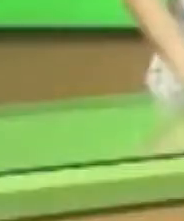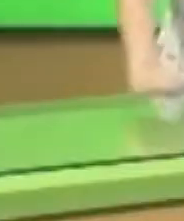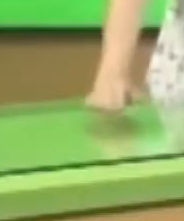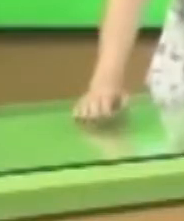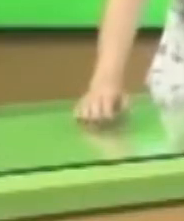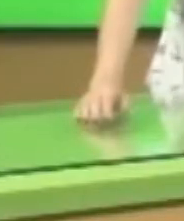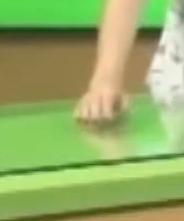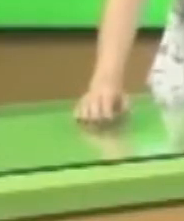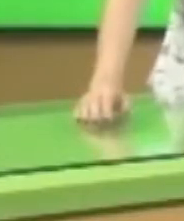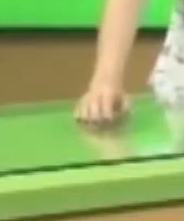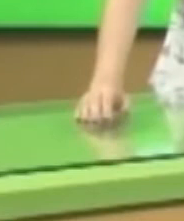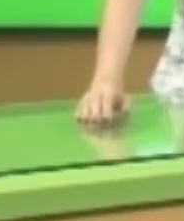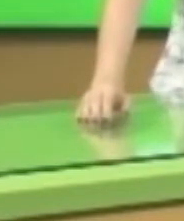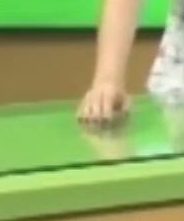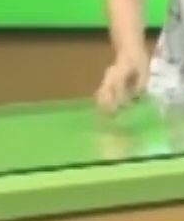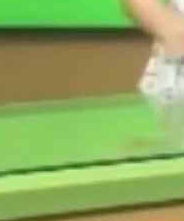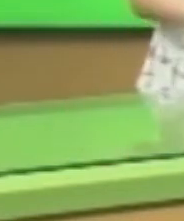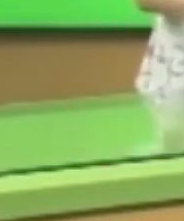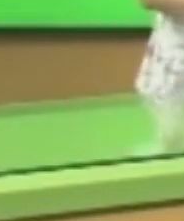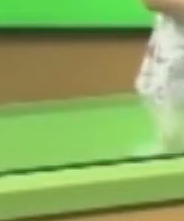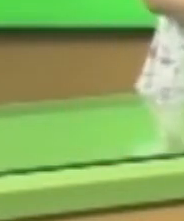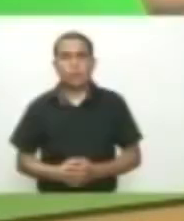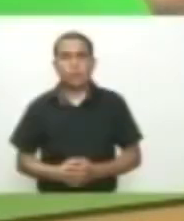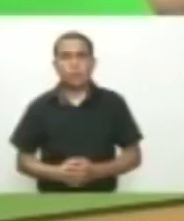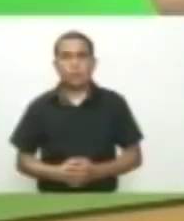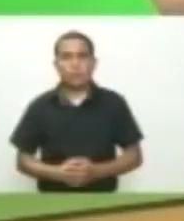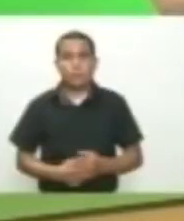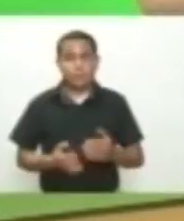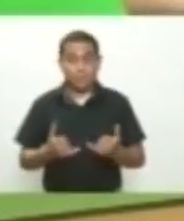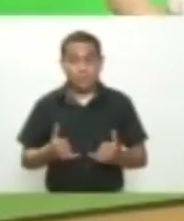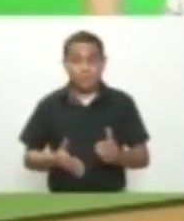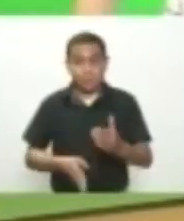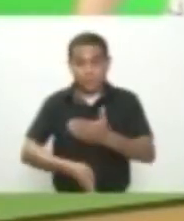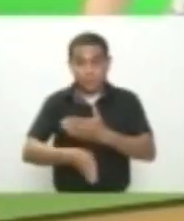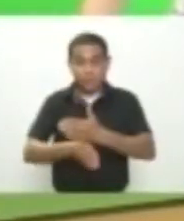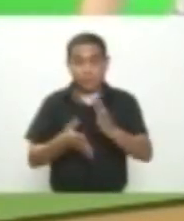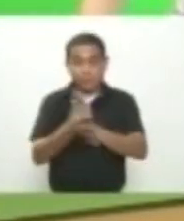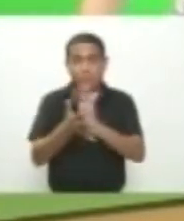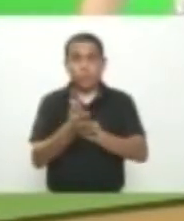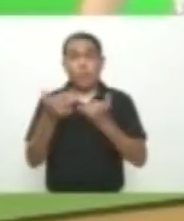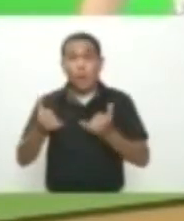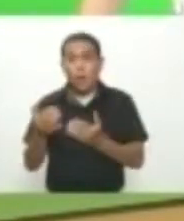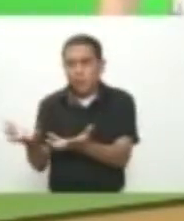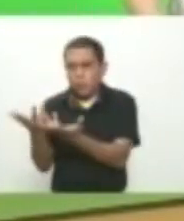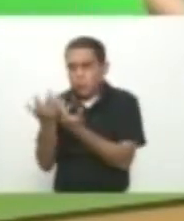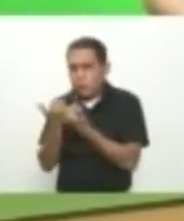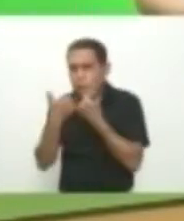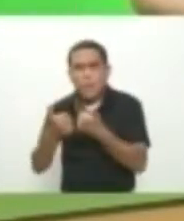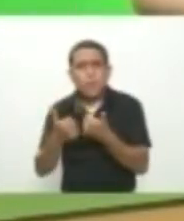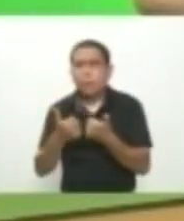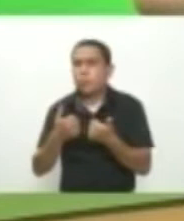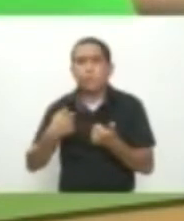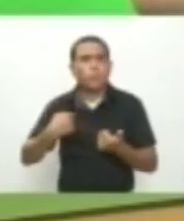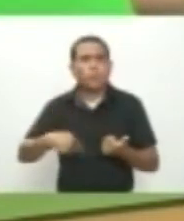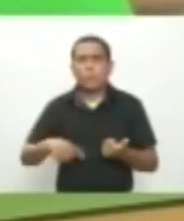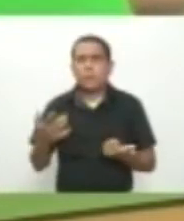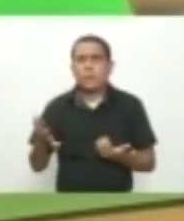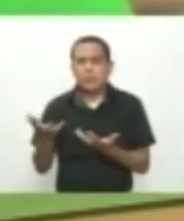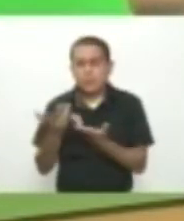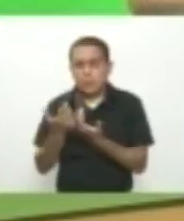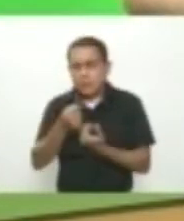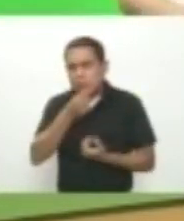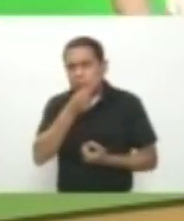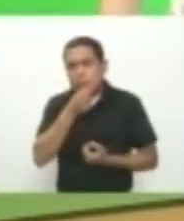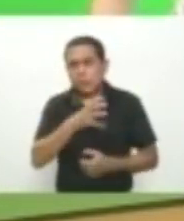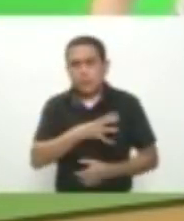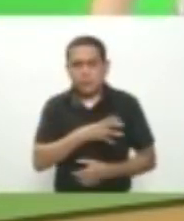Bien, continuamos con más información Aquí en las noticias Bea Pili No es muy buena la información Que nos llega aquí en este momento Porque son noticias lamentables